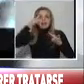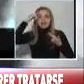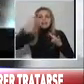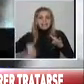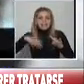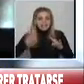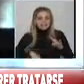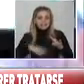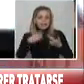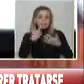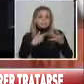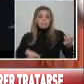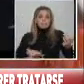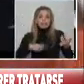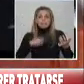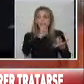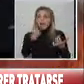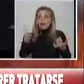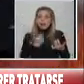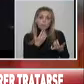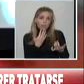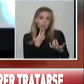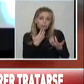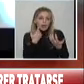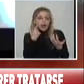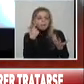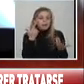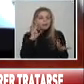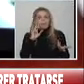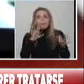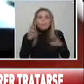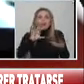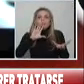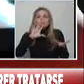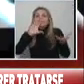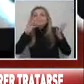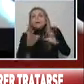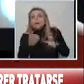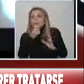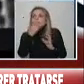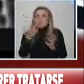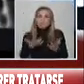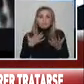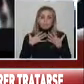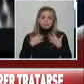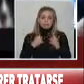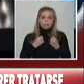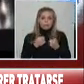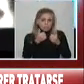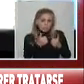descubrir las medicinas o los diferentes medicamentos para superar diferentes virus, adversidades.